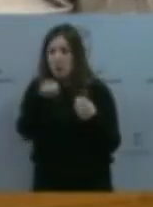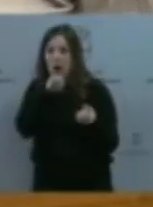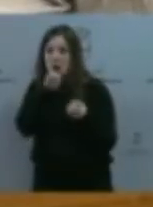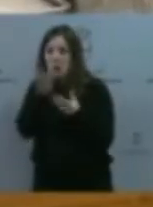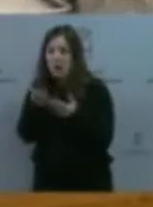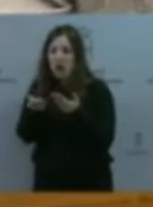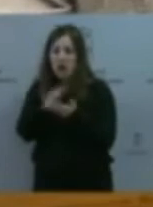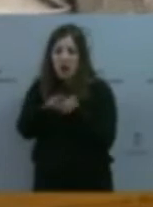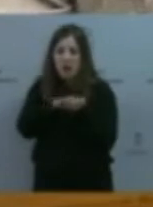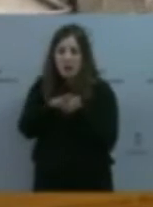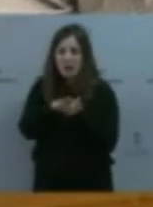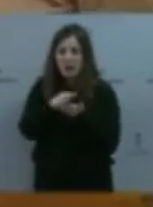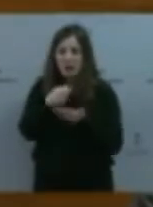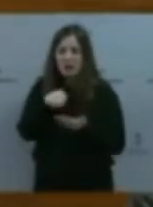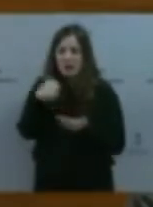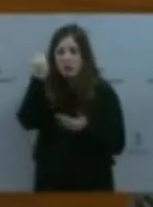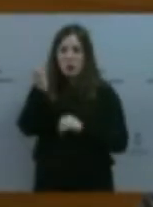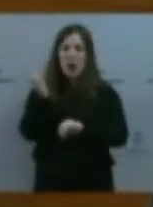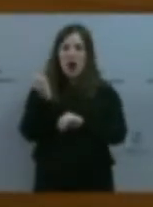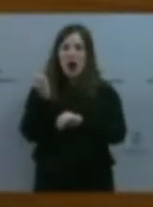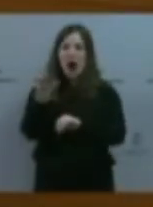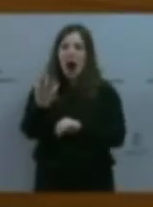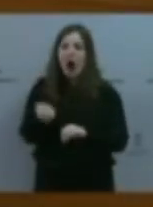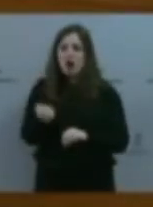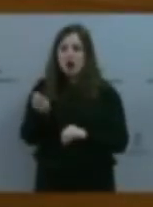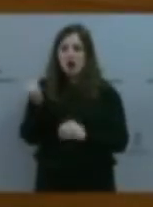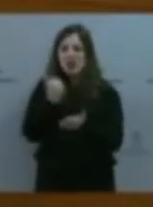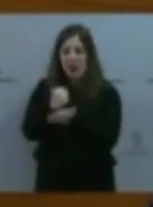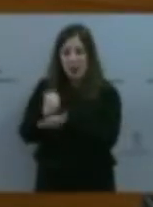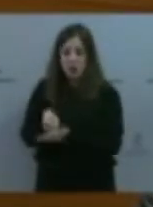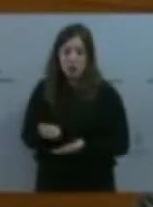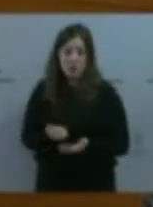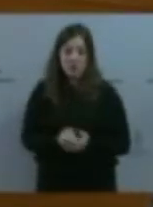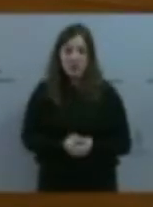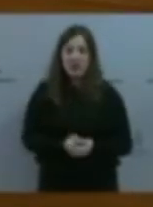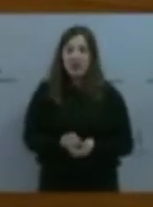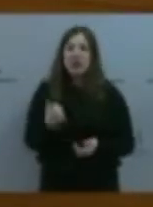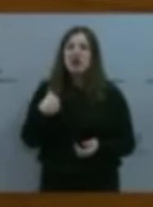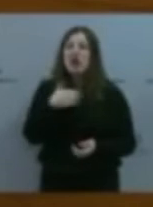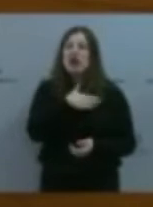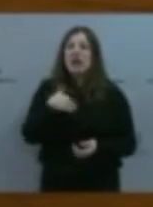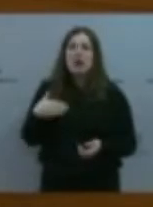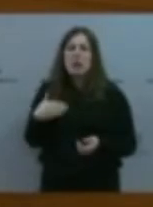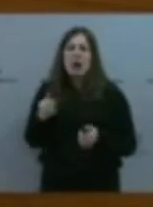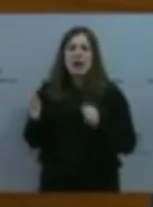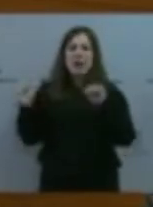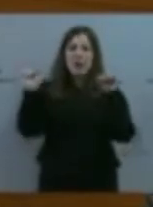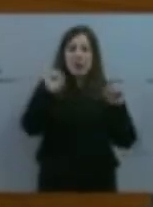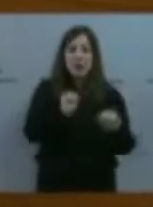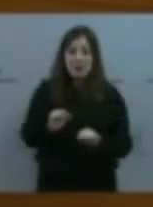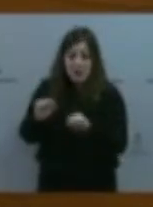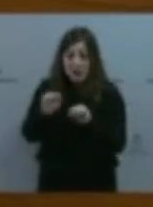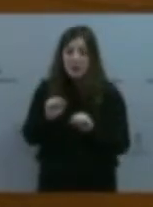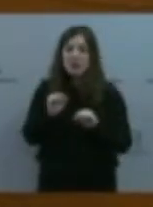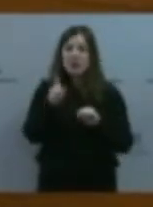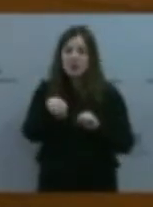muy bien, una gran tarea. Pero mire, yo quiero hacer una defensa también, porque es cierto, los elementos de crítica que se aportan yo